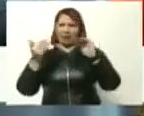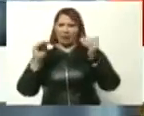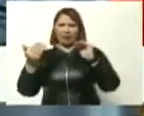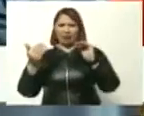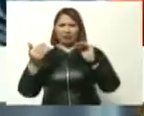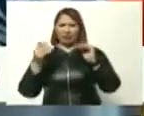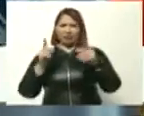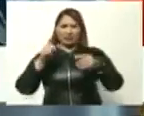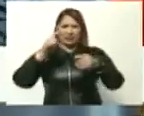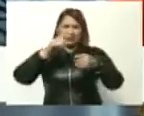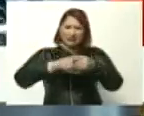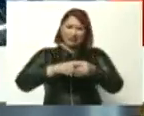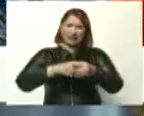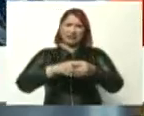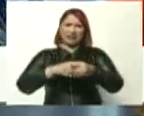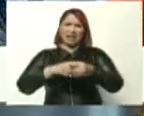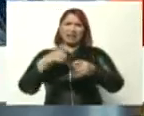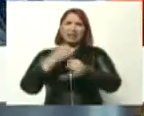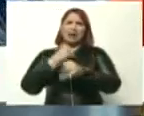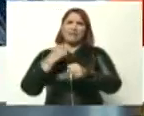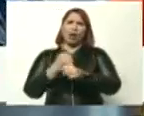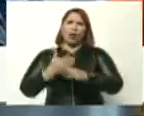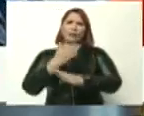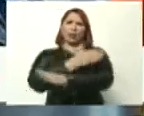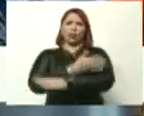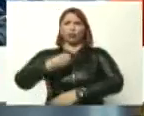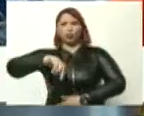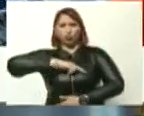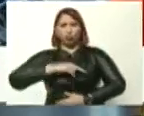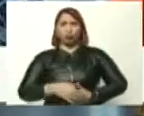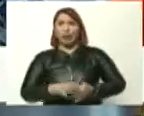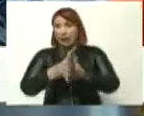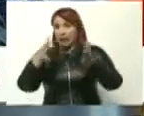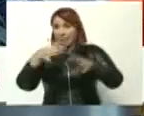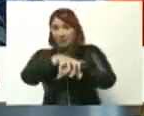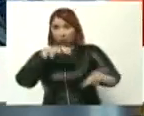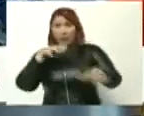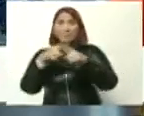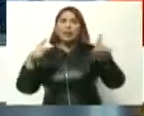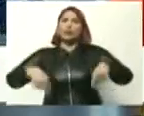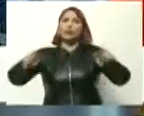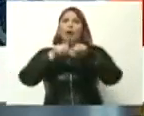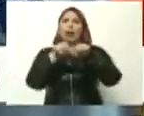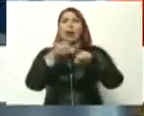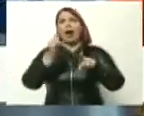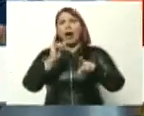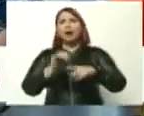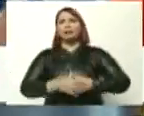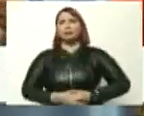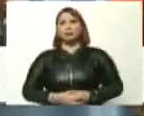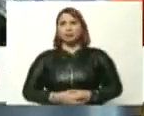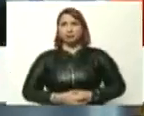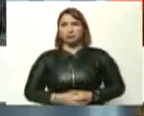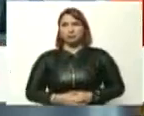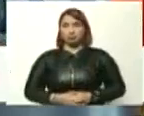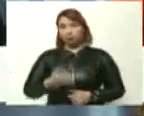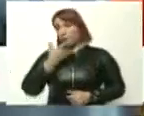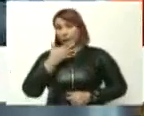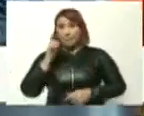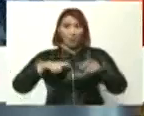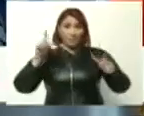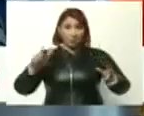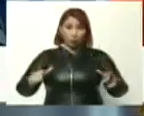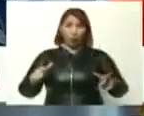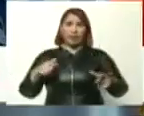gestiones anteriores a la nuestra, la gran mayoría. Pero igualmente, así hayan sido de gestiones anteriores o que